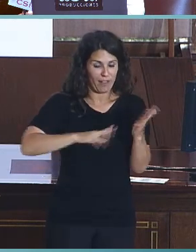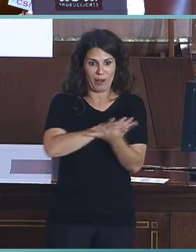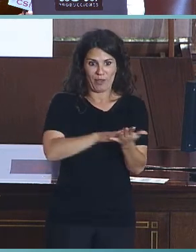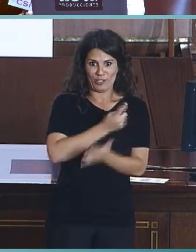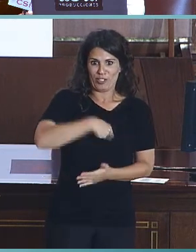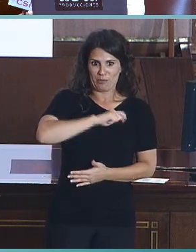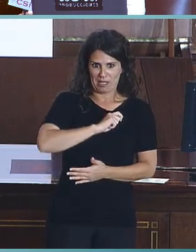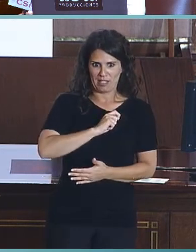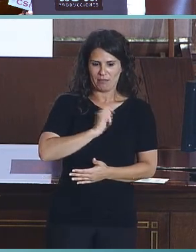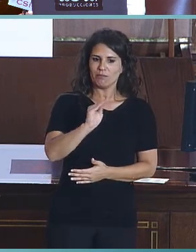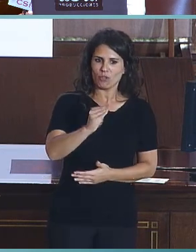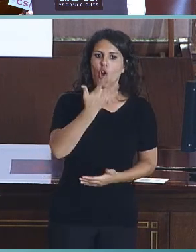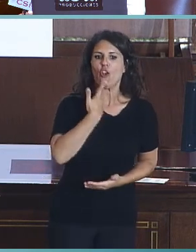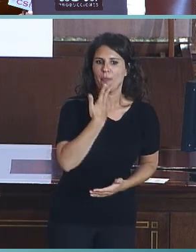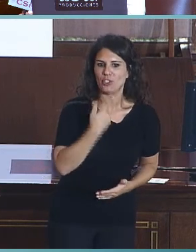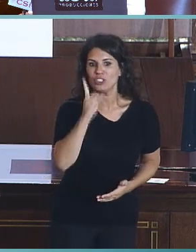España.